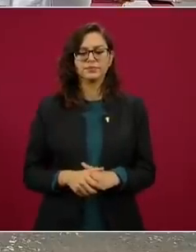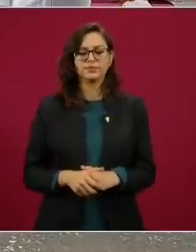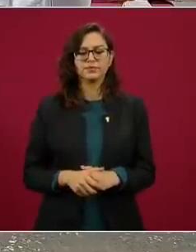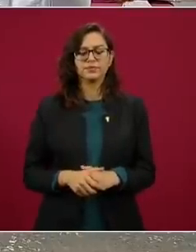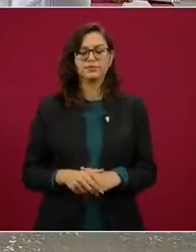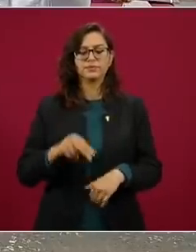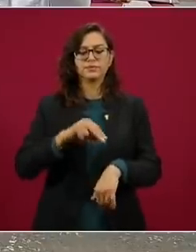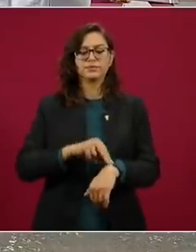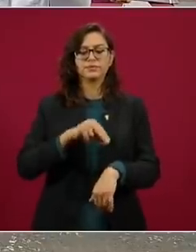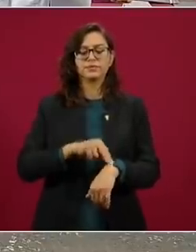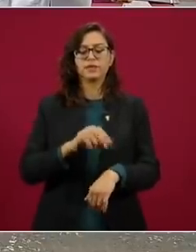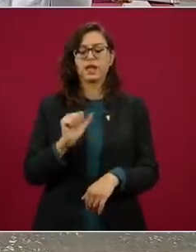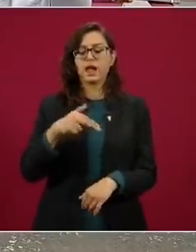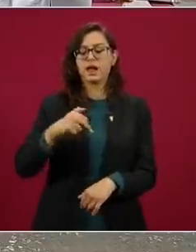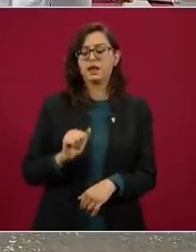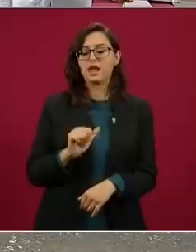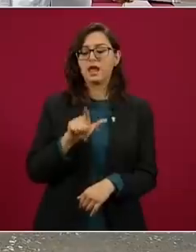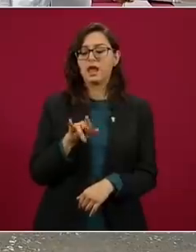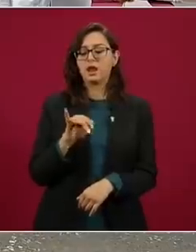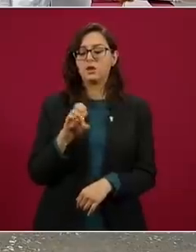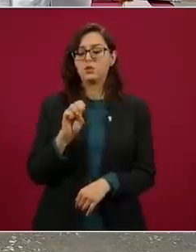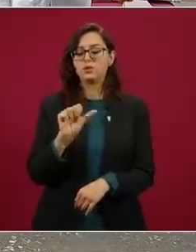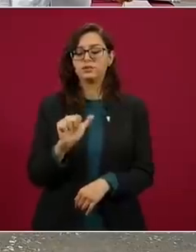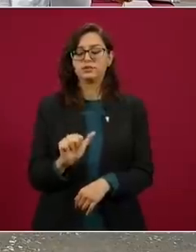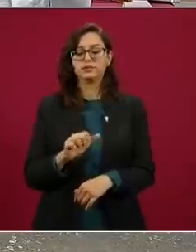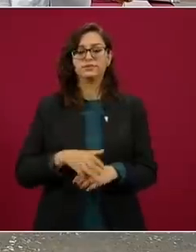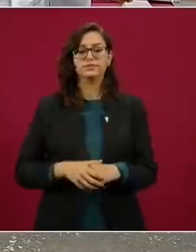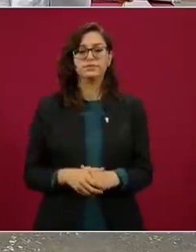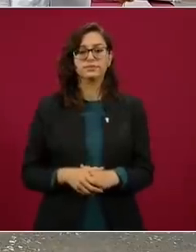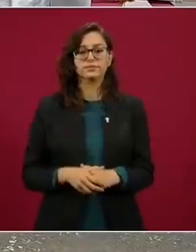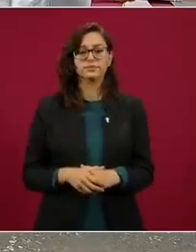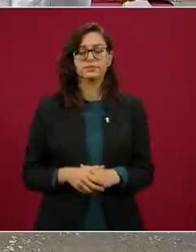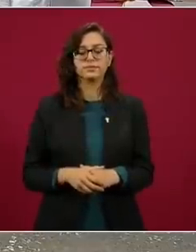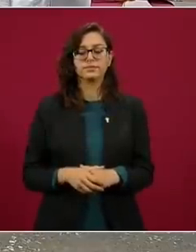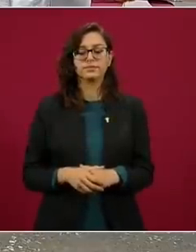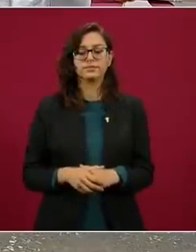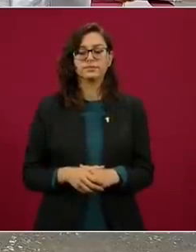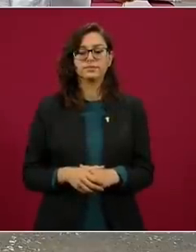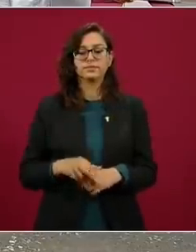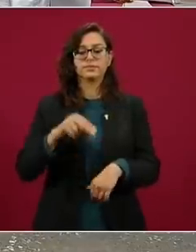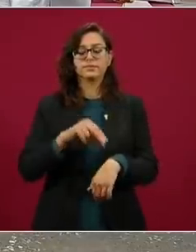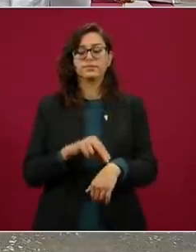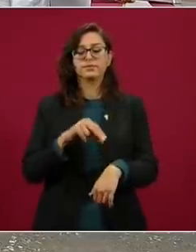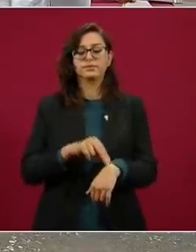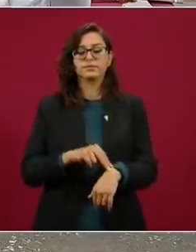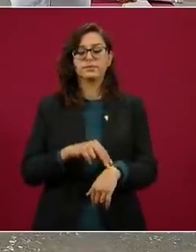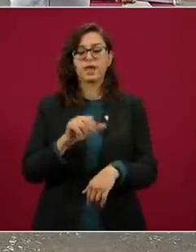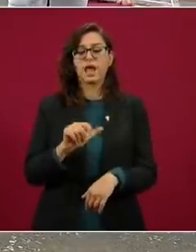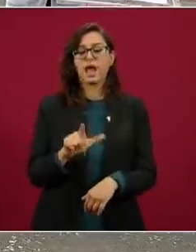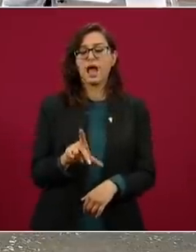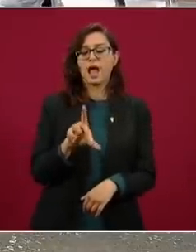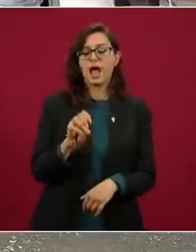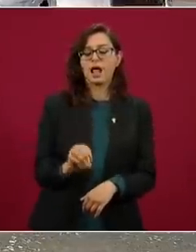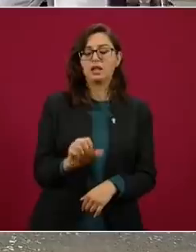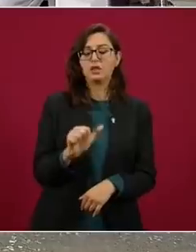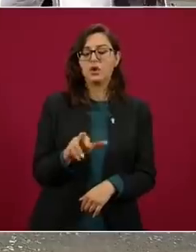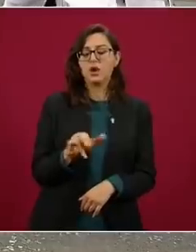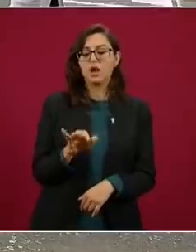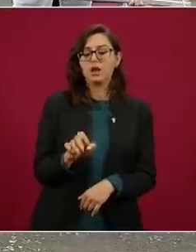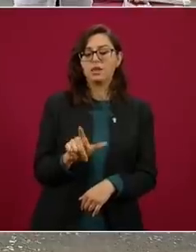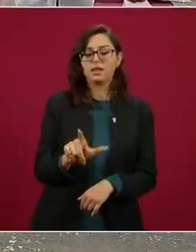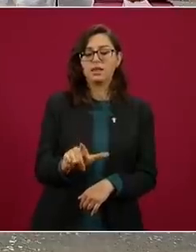médico analiza martínez pérez médico aldo ariel ponce de léon